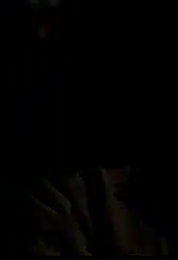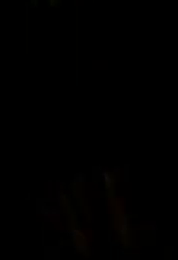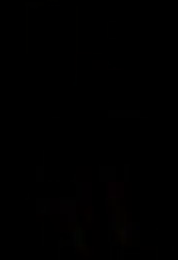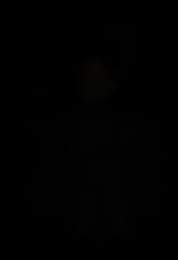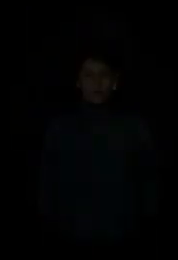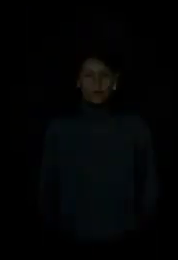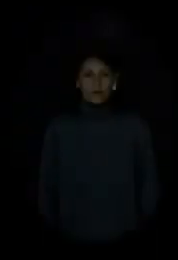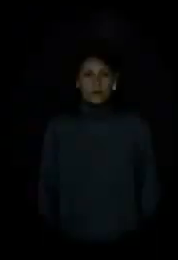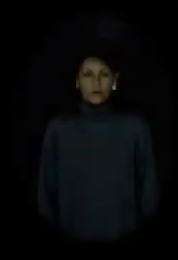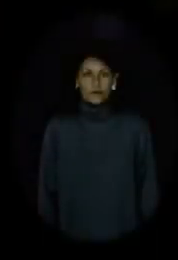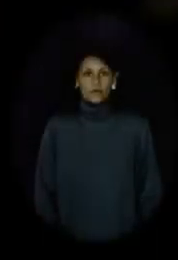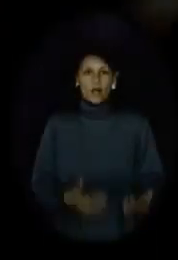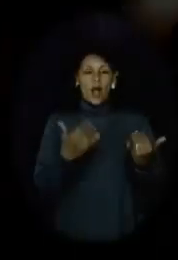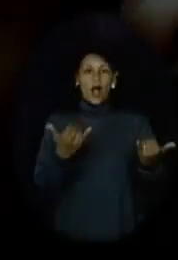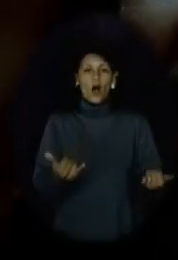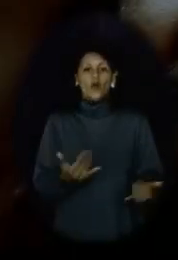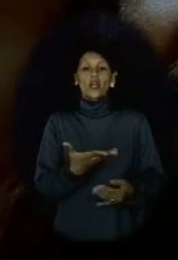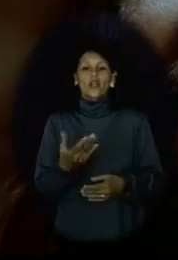Amén.